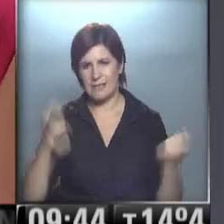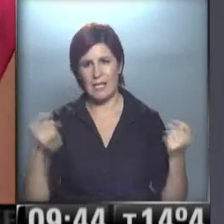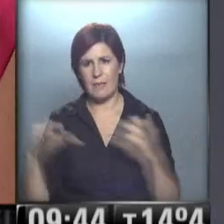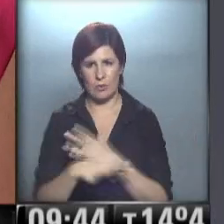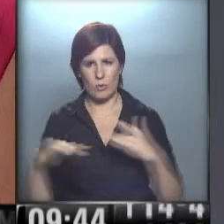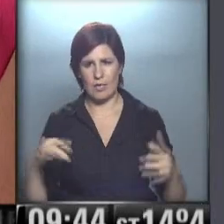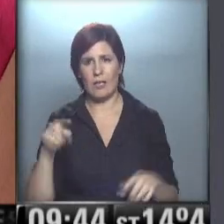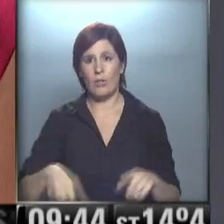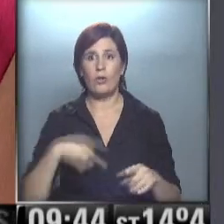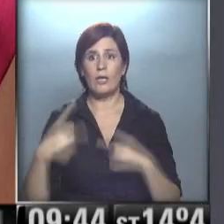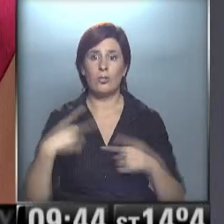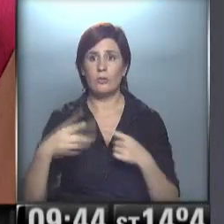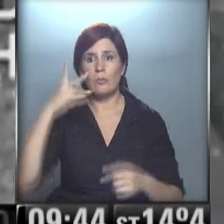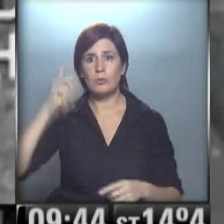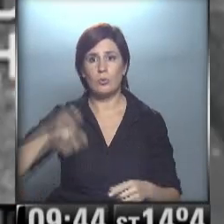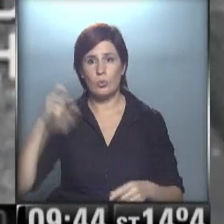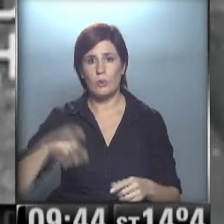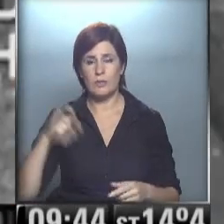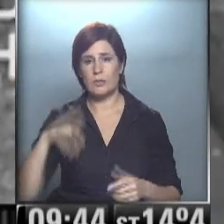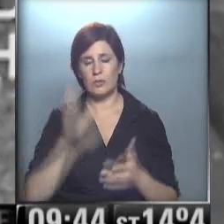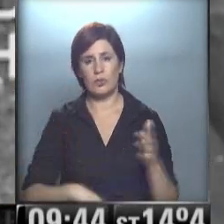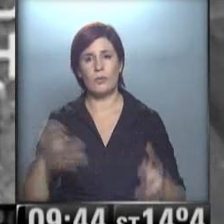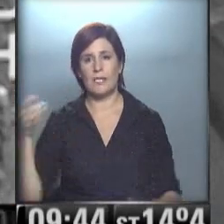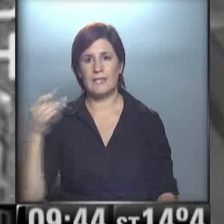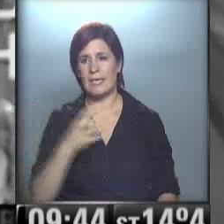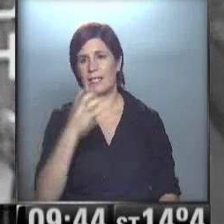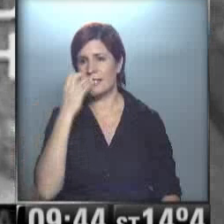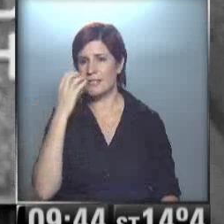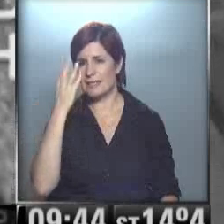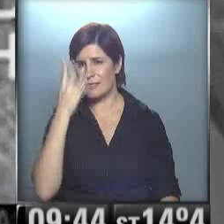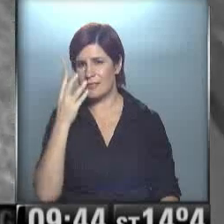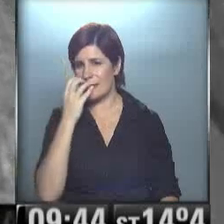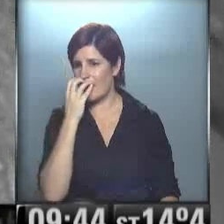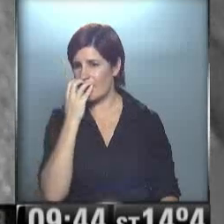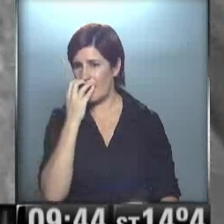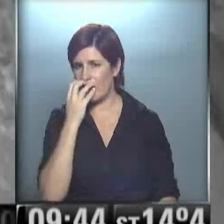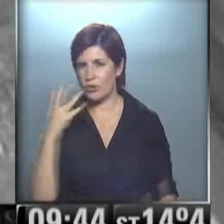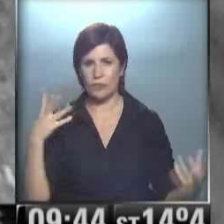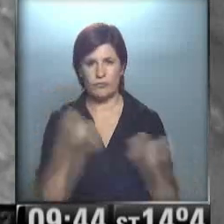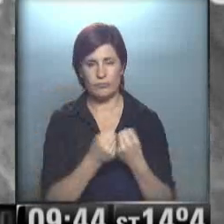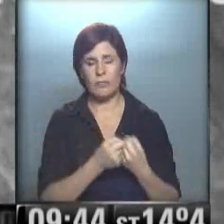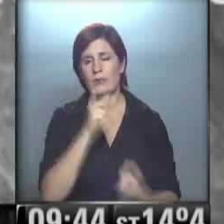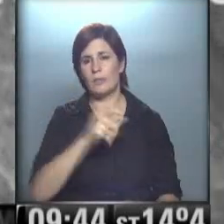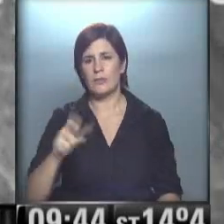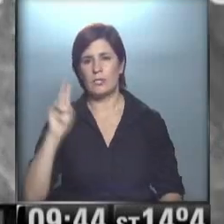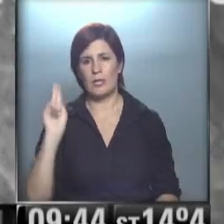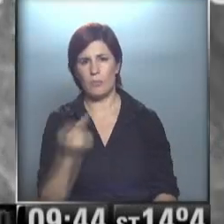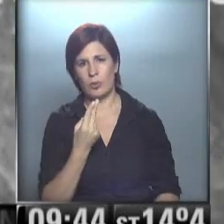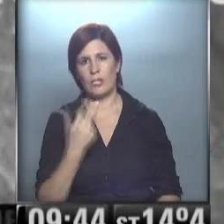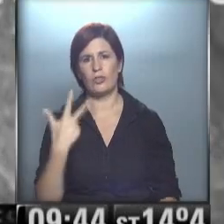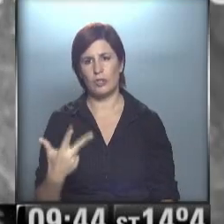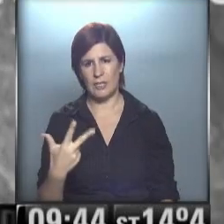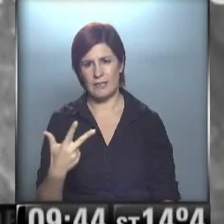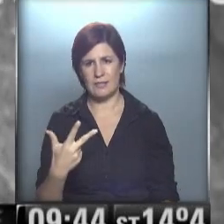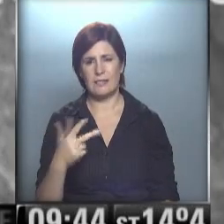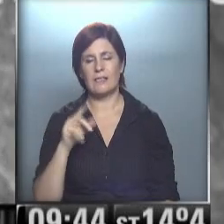y avanza al juicio oral el choque de trenes del Sarmiento que provocó tres muertes el 13 de junio de 2013 el juez Federal de Morón Jorge